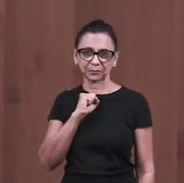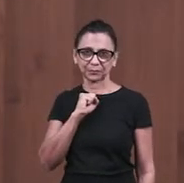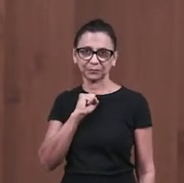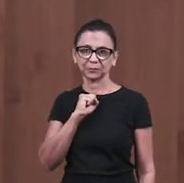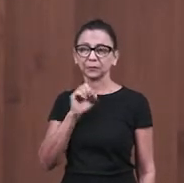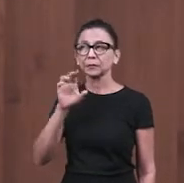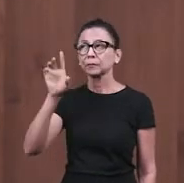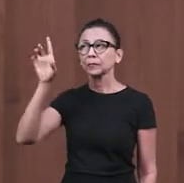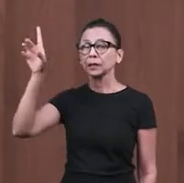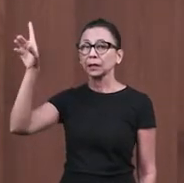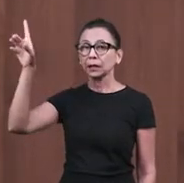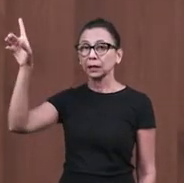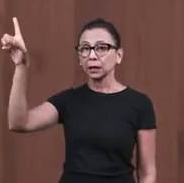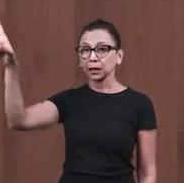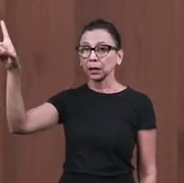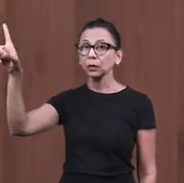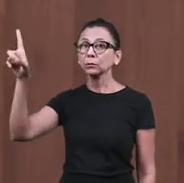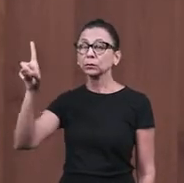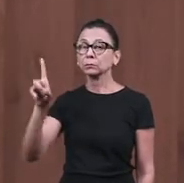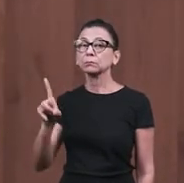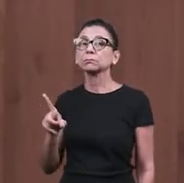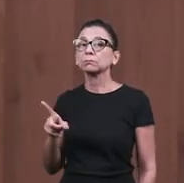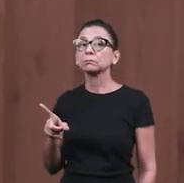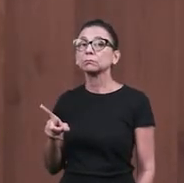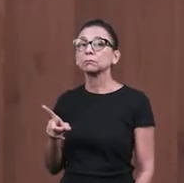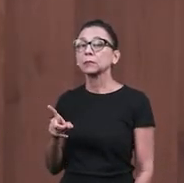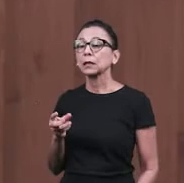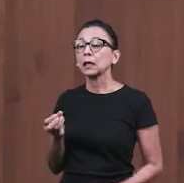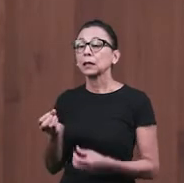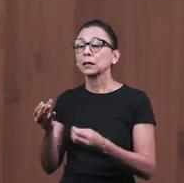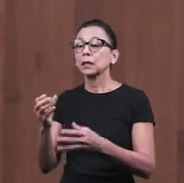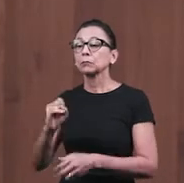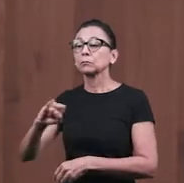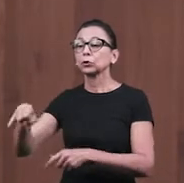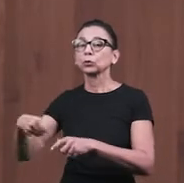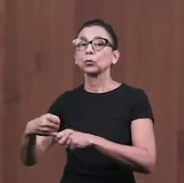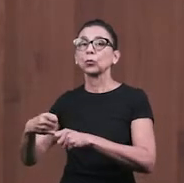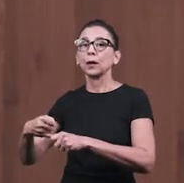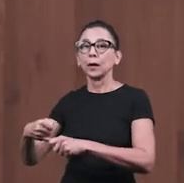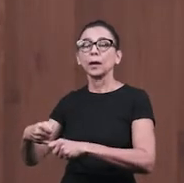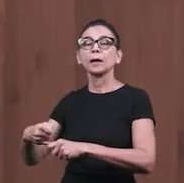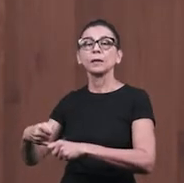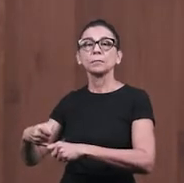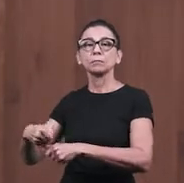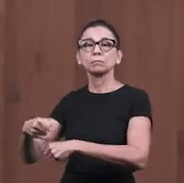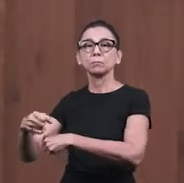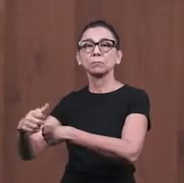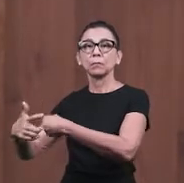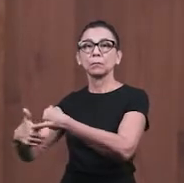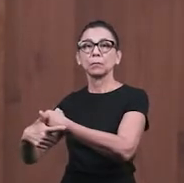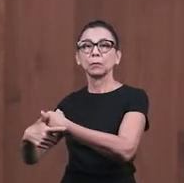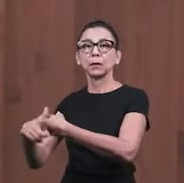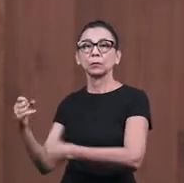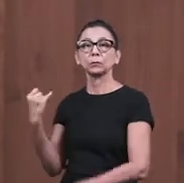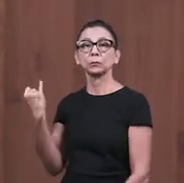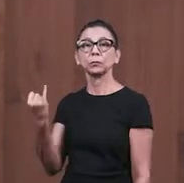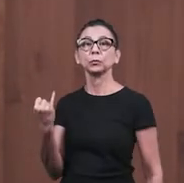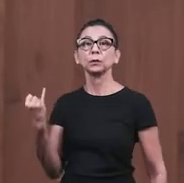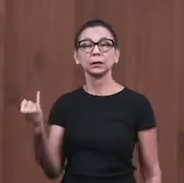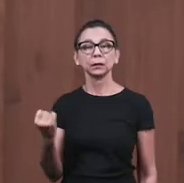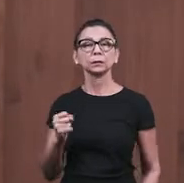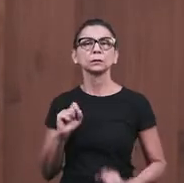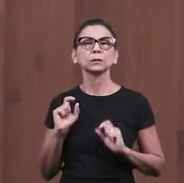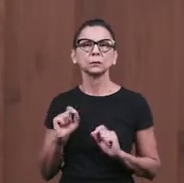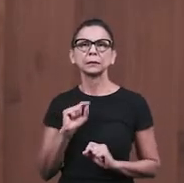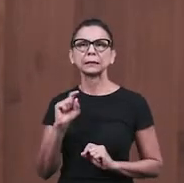dio a su siervo llamado Josué una importante tarea: llevar al pueblo de Israel hasta la tierra que él